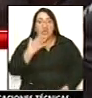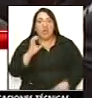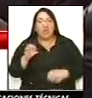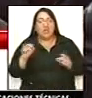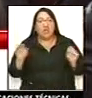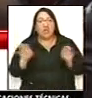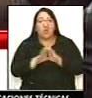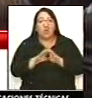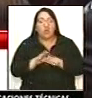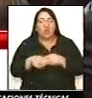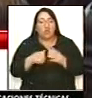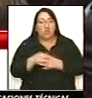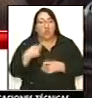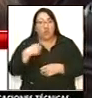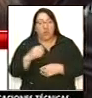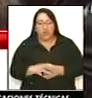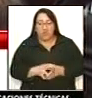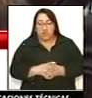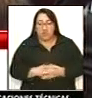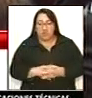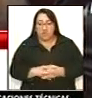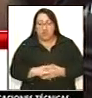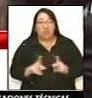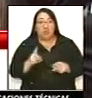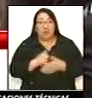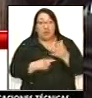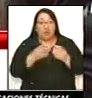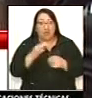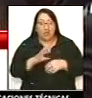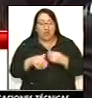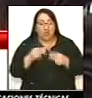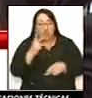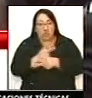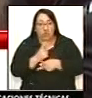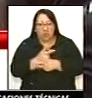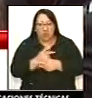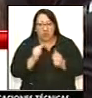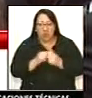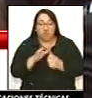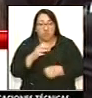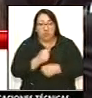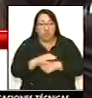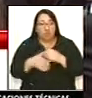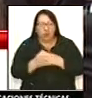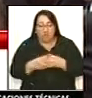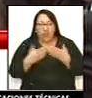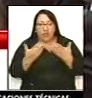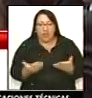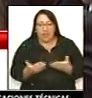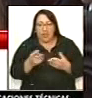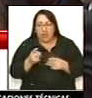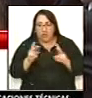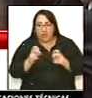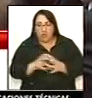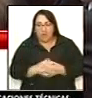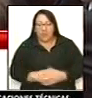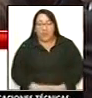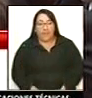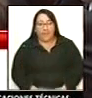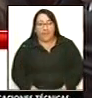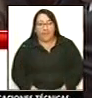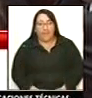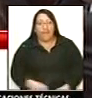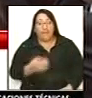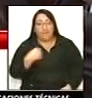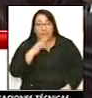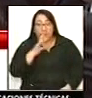a los jueces nombrados, pero que están totalmente precarizadas sus situaciones laborales. Y ese es un tema que se tiene que sincerar,